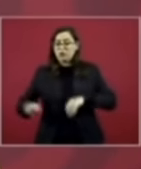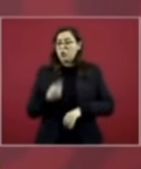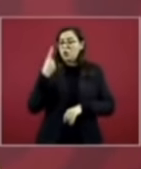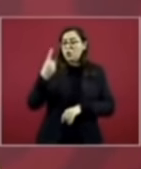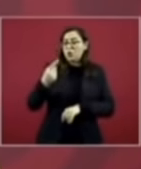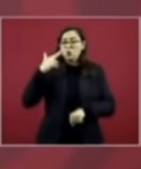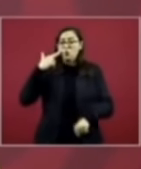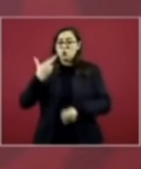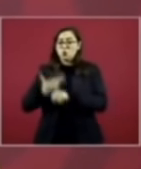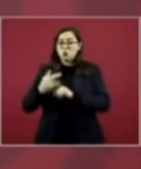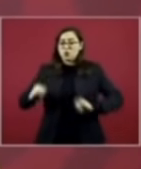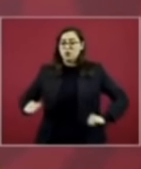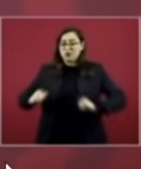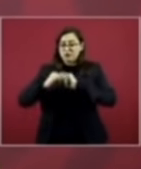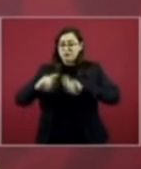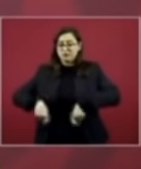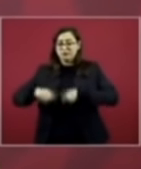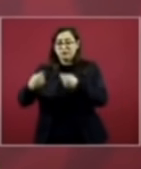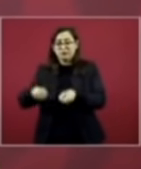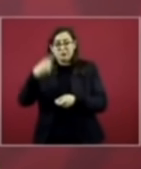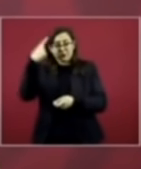que no